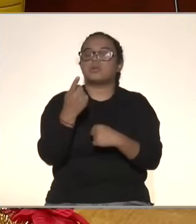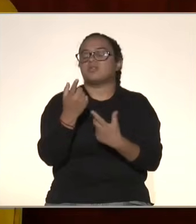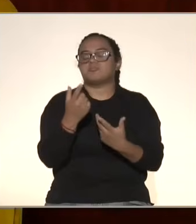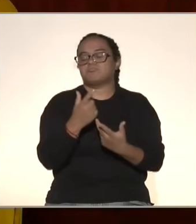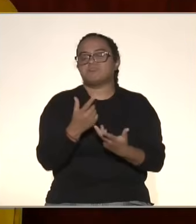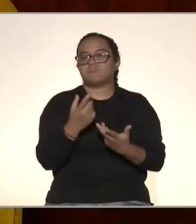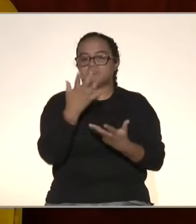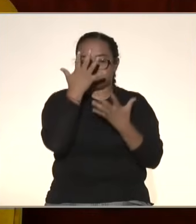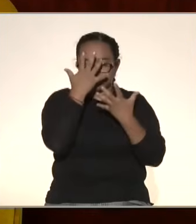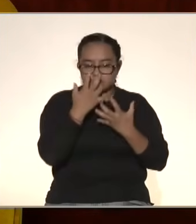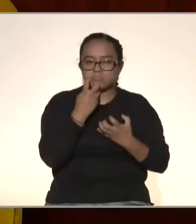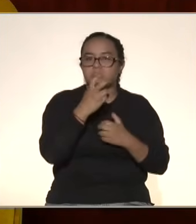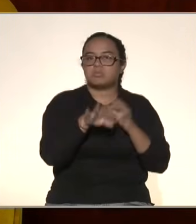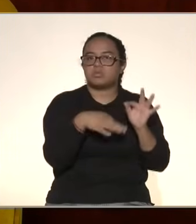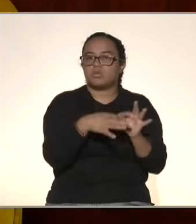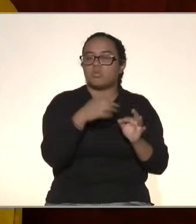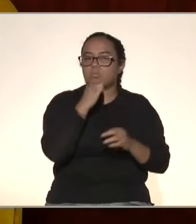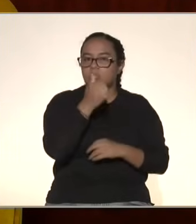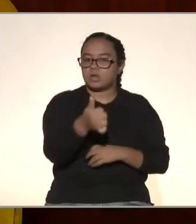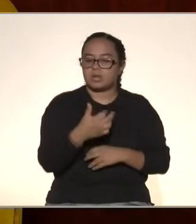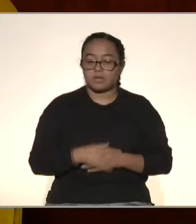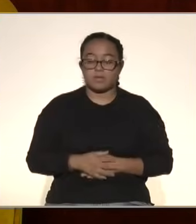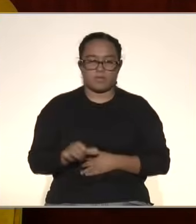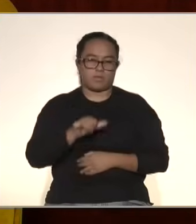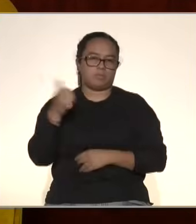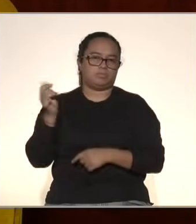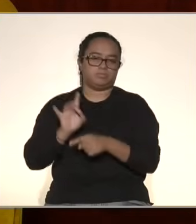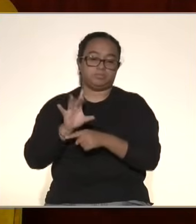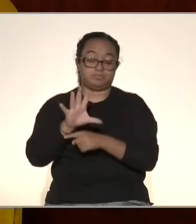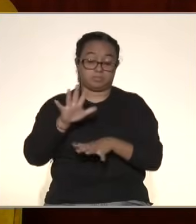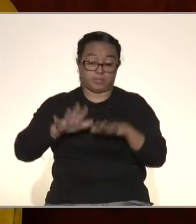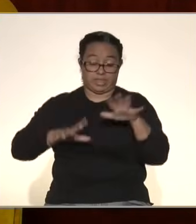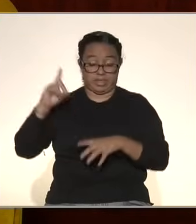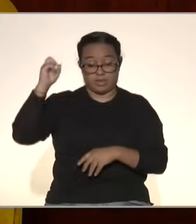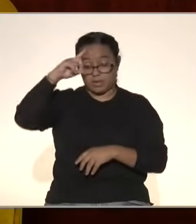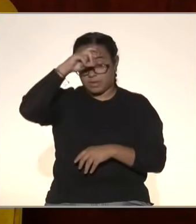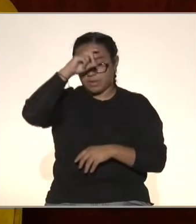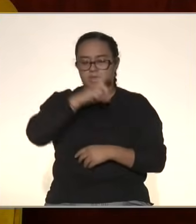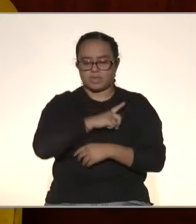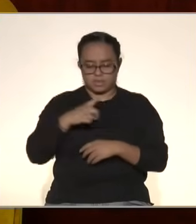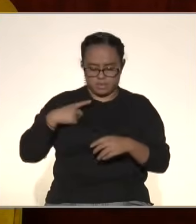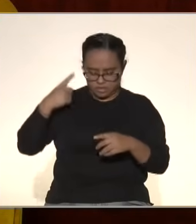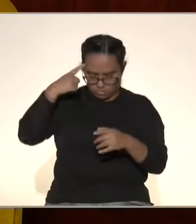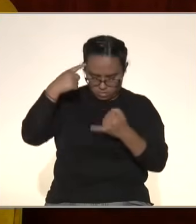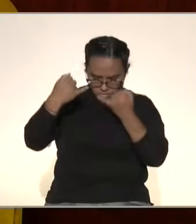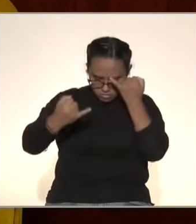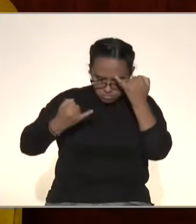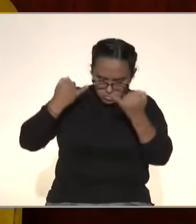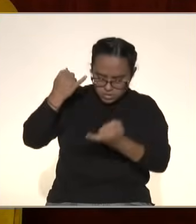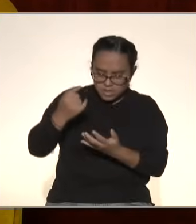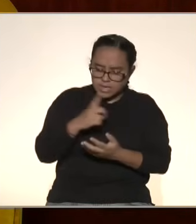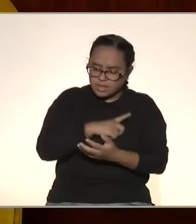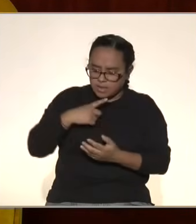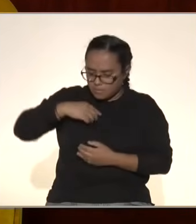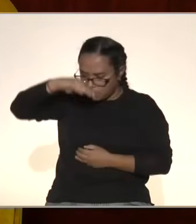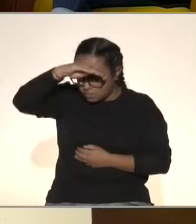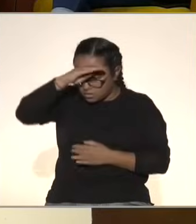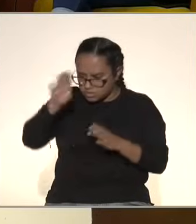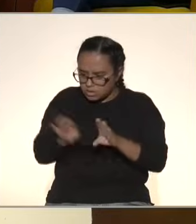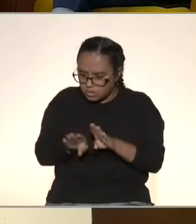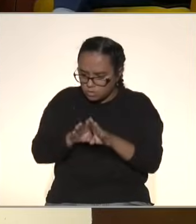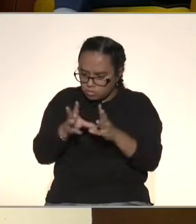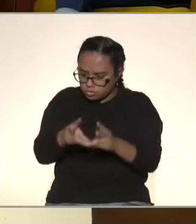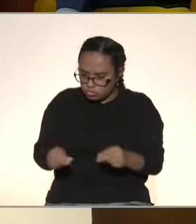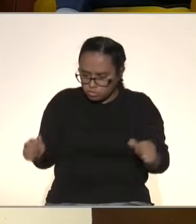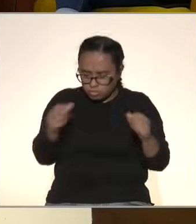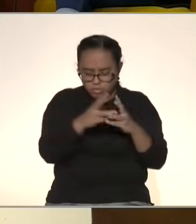cumplirlos. Guille 99, ante situaciones difíciles tenemos que ser creativos y encontrar soluciones. También